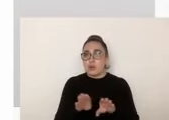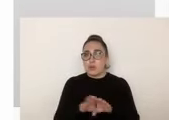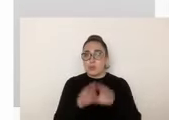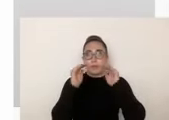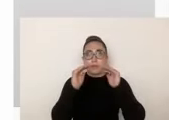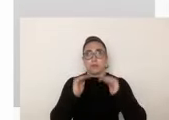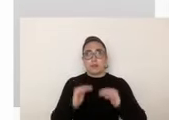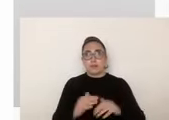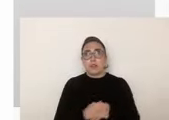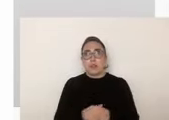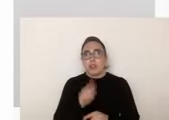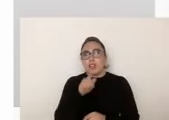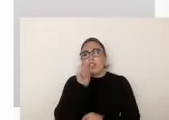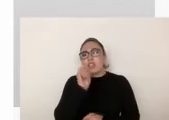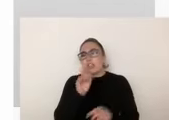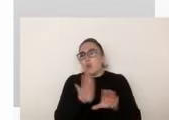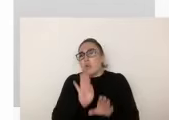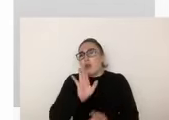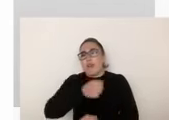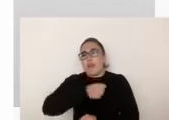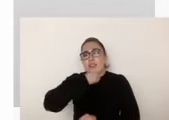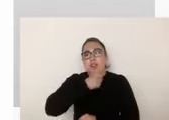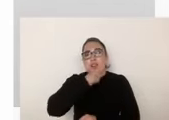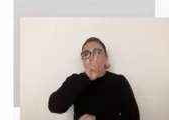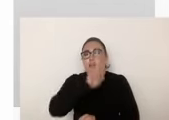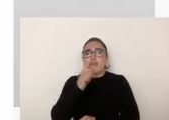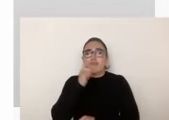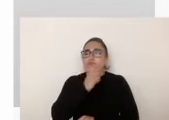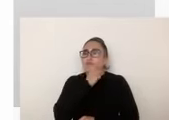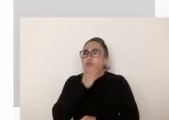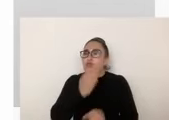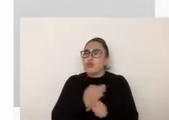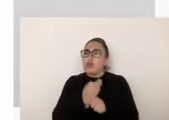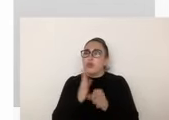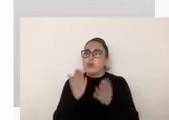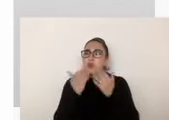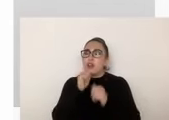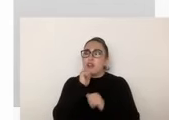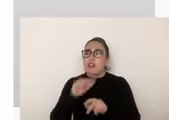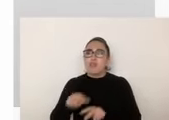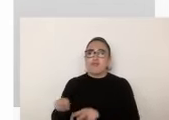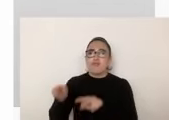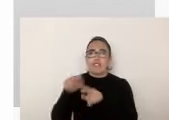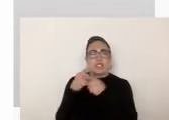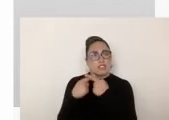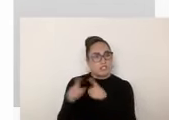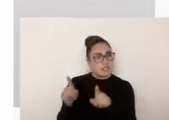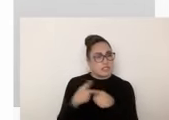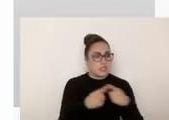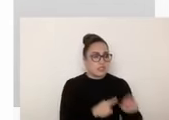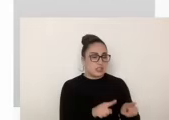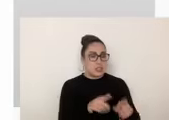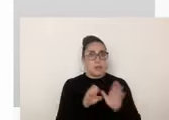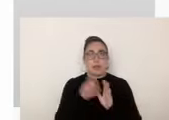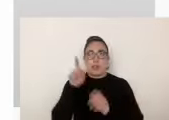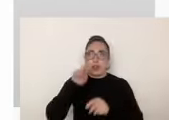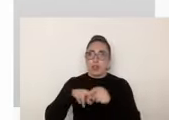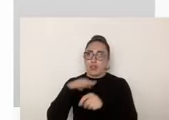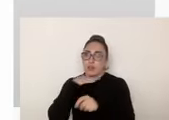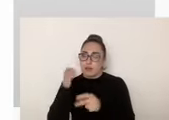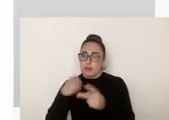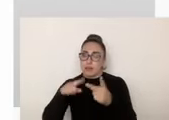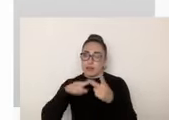muy interesante porque en las exposiciones que encontramos sobre el retribucionismo en Alemania, en España y en muchos